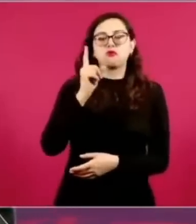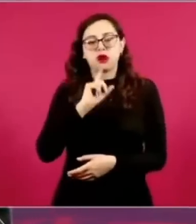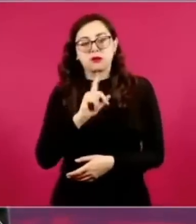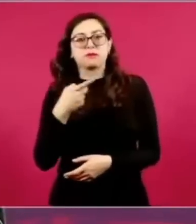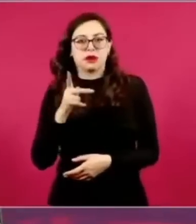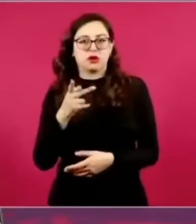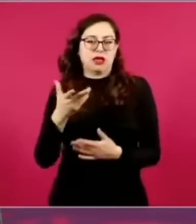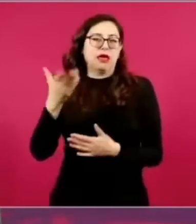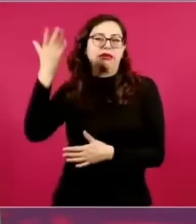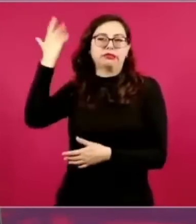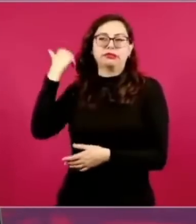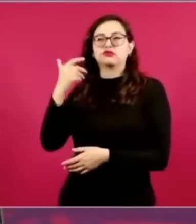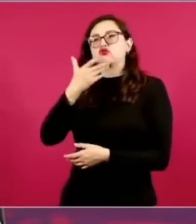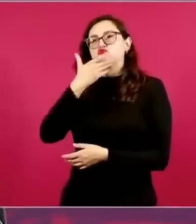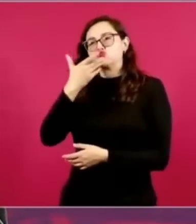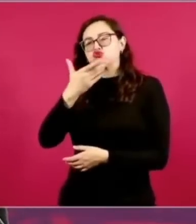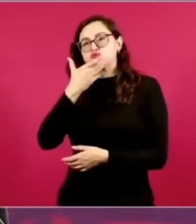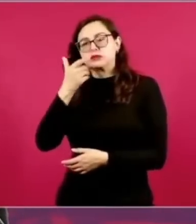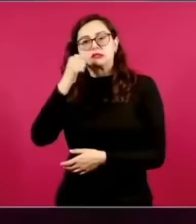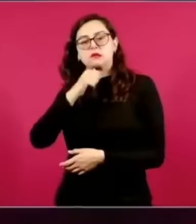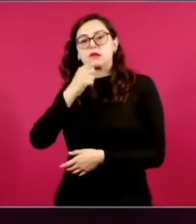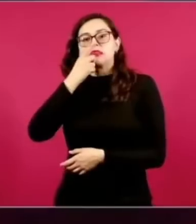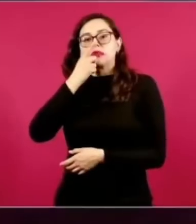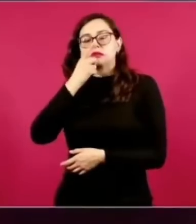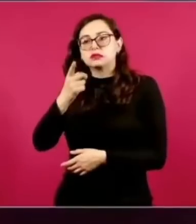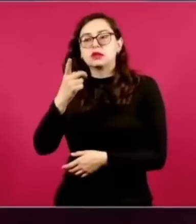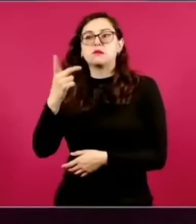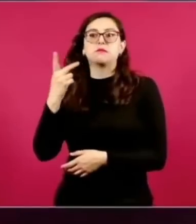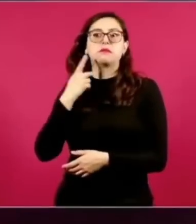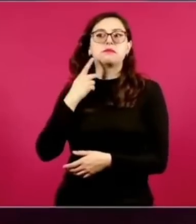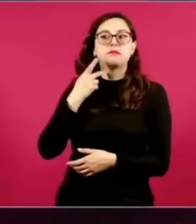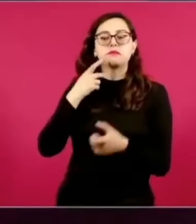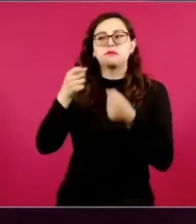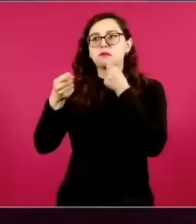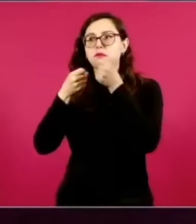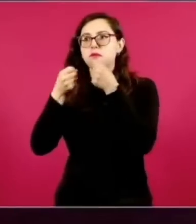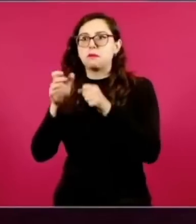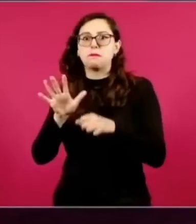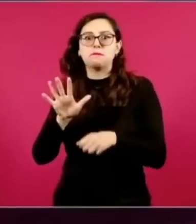los que se dedicaban a la política.